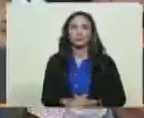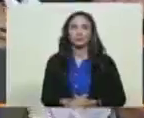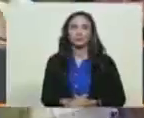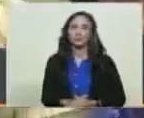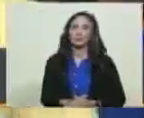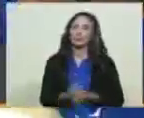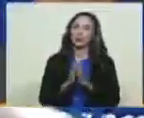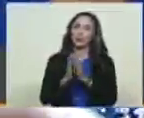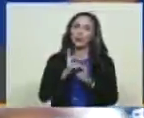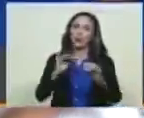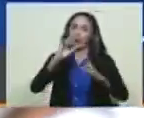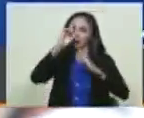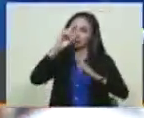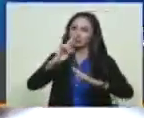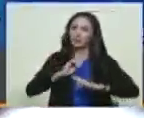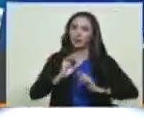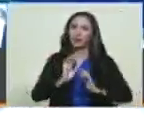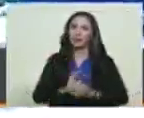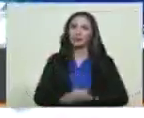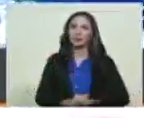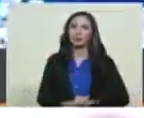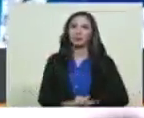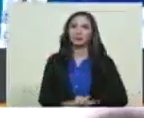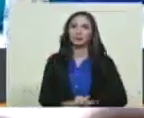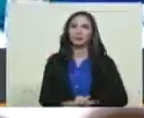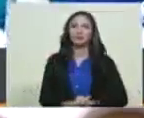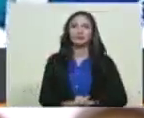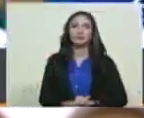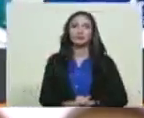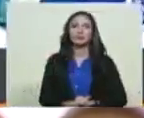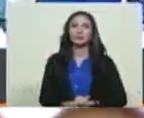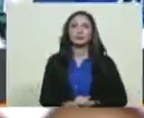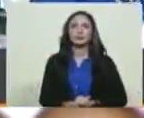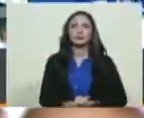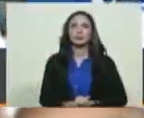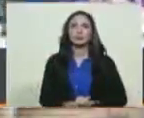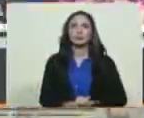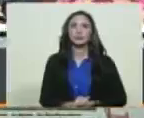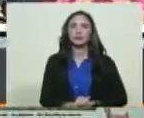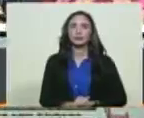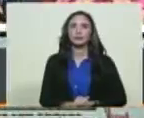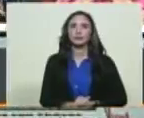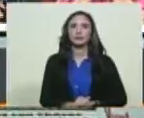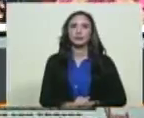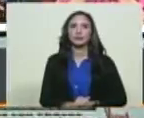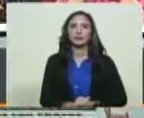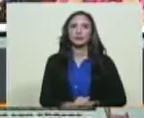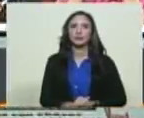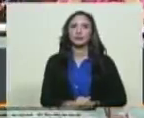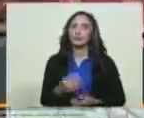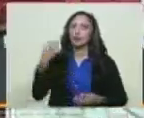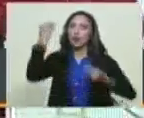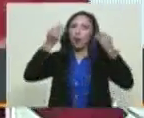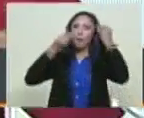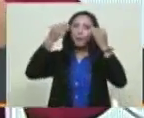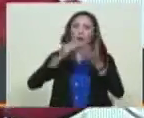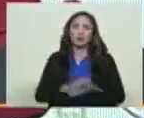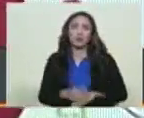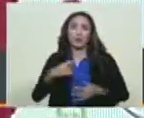sean farandulero miren yo califico esa campaña de